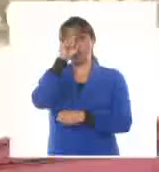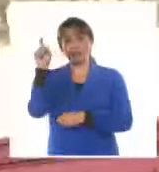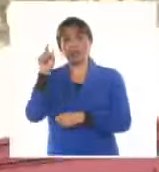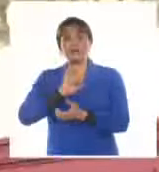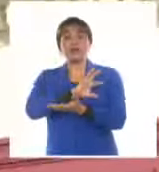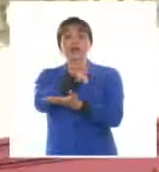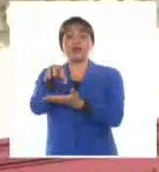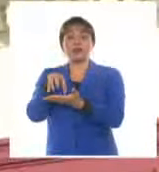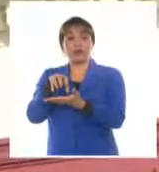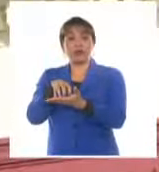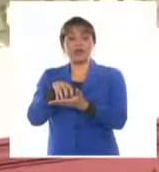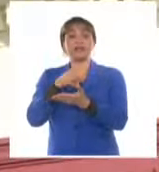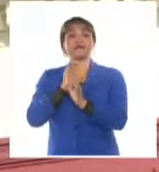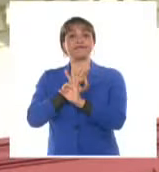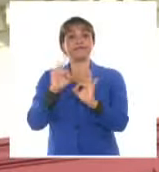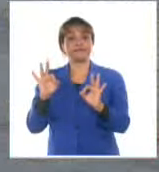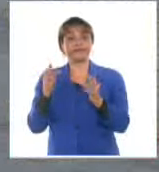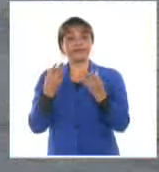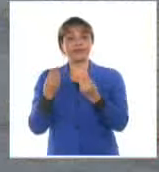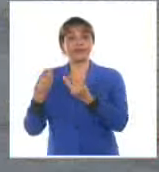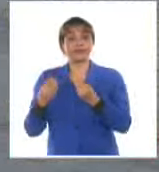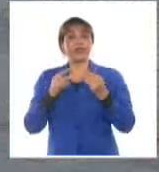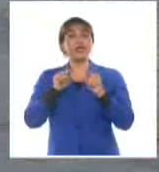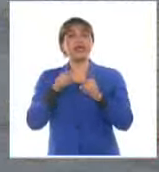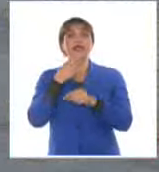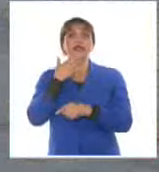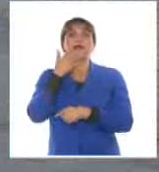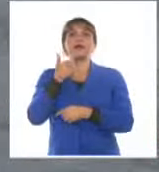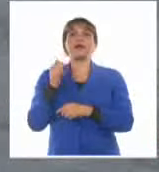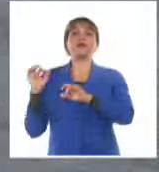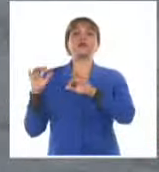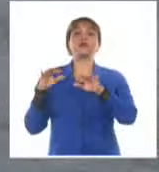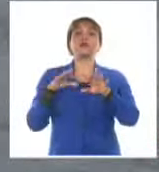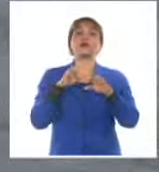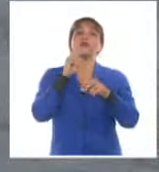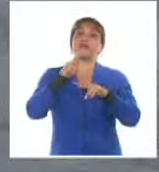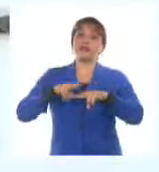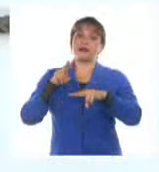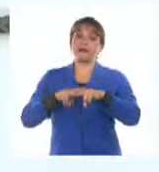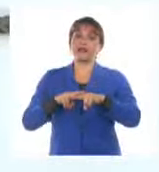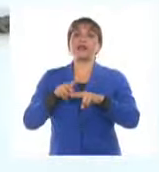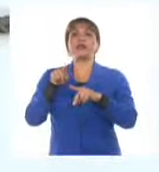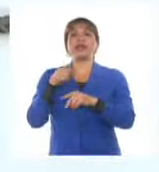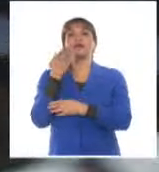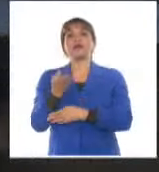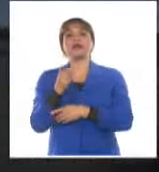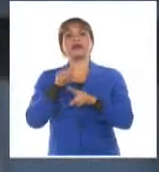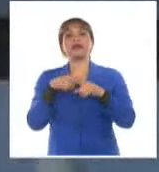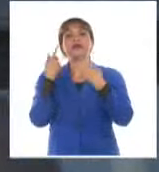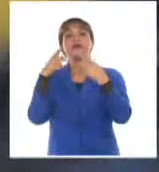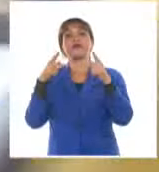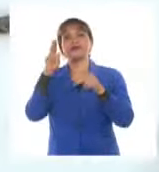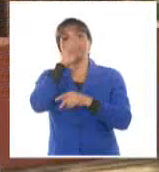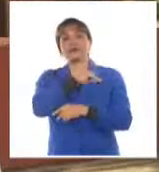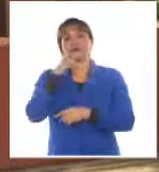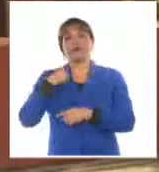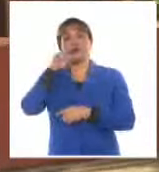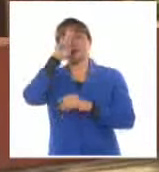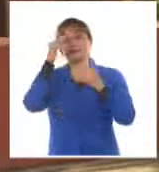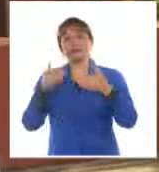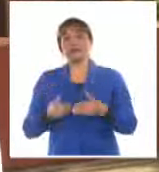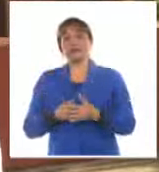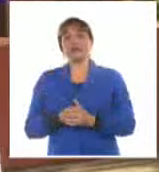el número de especialidades que abarca, es una de las más concurridas de La Habana, y ello exige mucho de sus profesionales de la salud. Porque uno